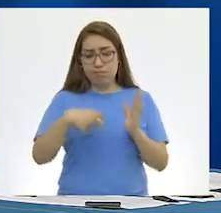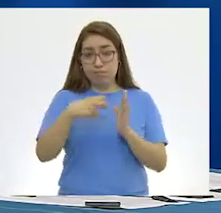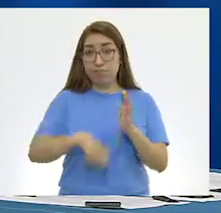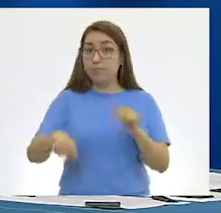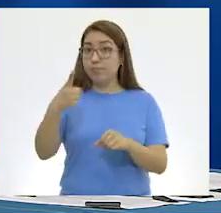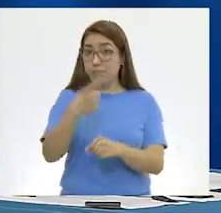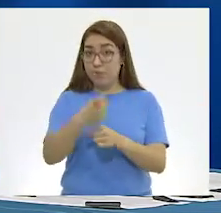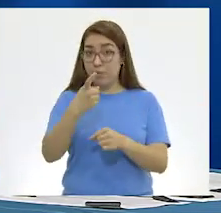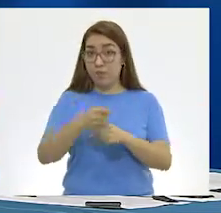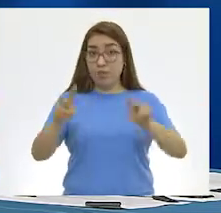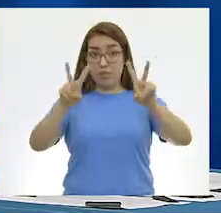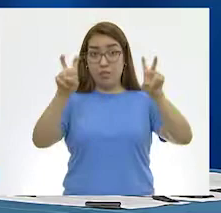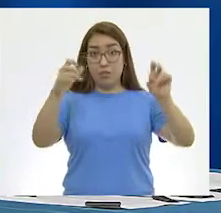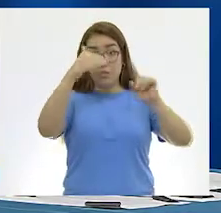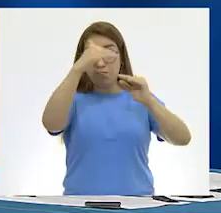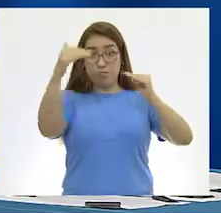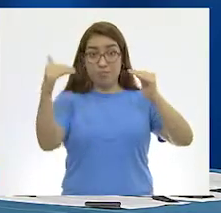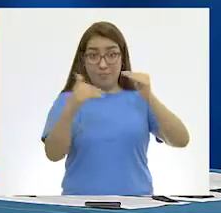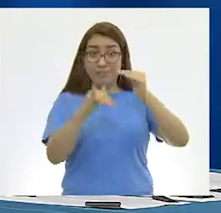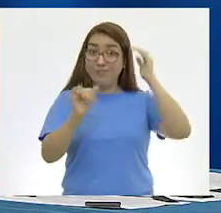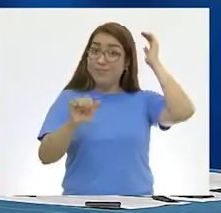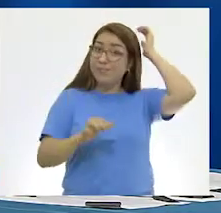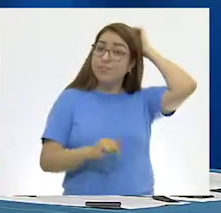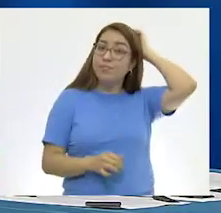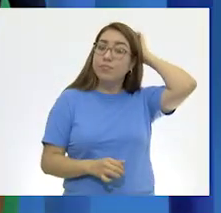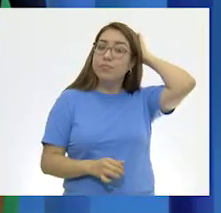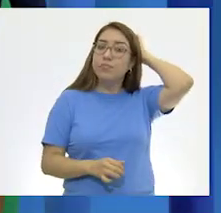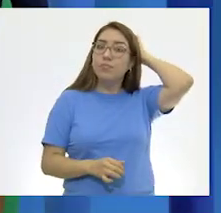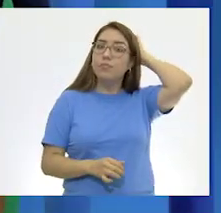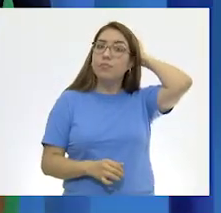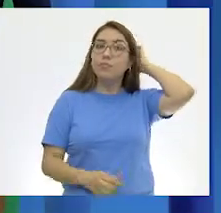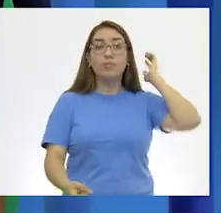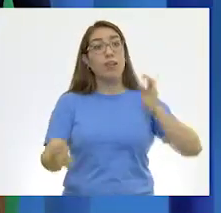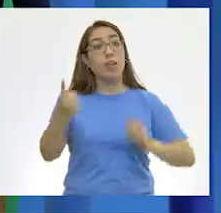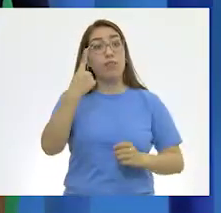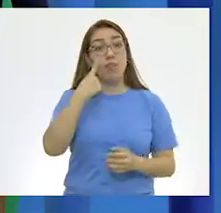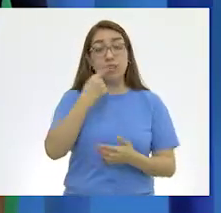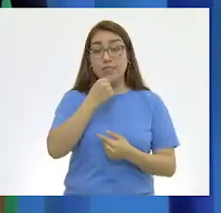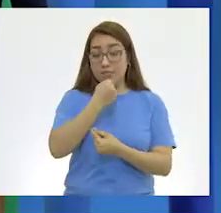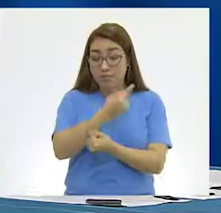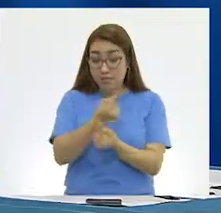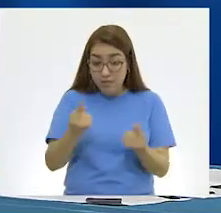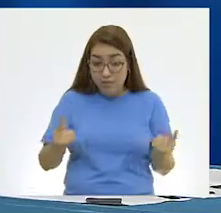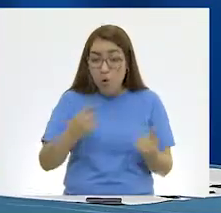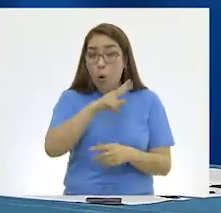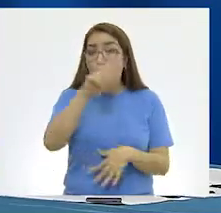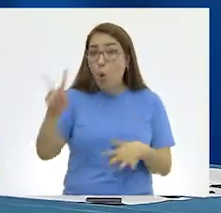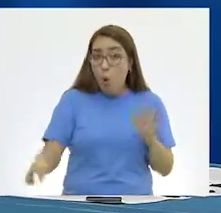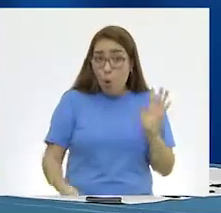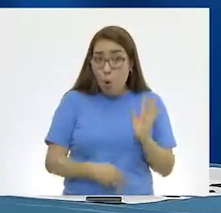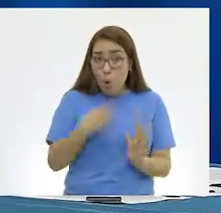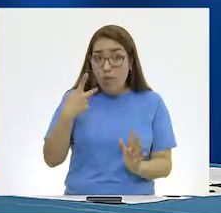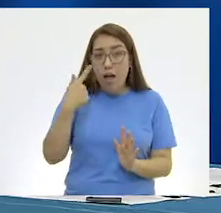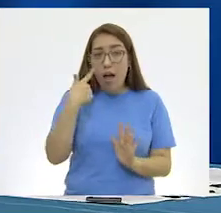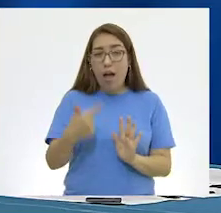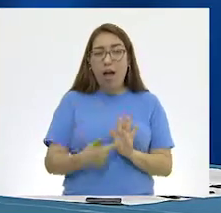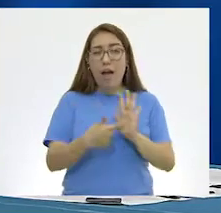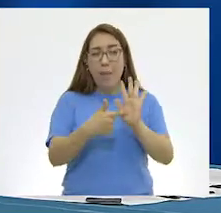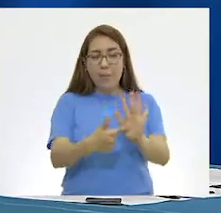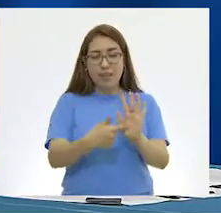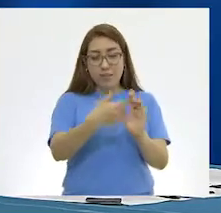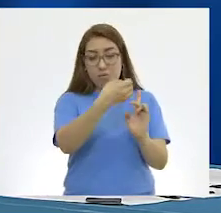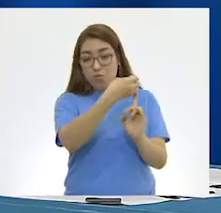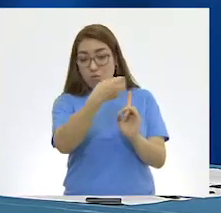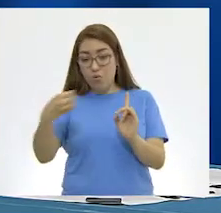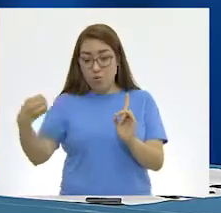primer subtema. ¿Están de acuerdo? Sí, uh-huh. Muy bien. Fíjense bien, niñas y niños, otra vez vamos a marcar la oración tópica